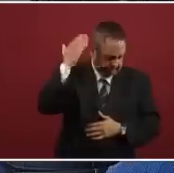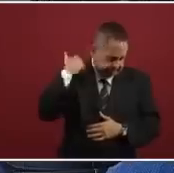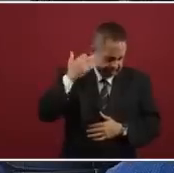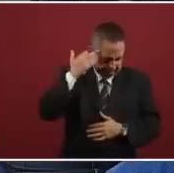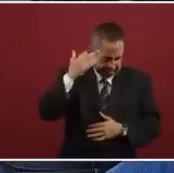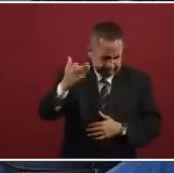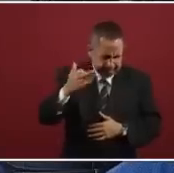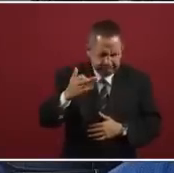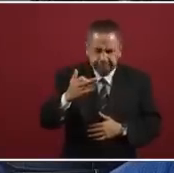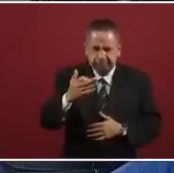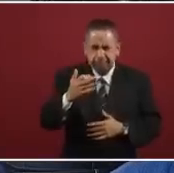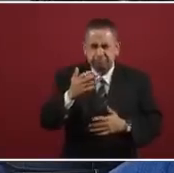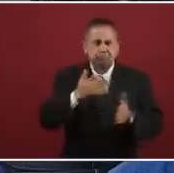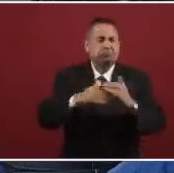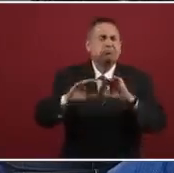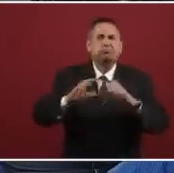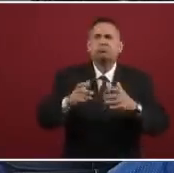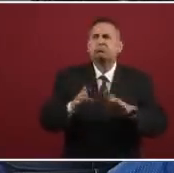del desarrollo